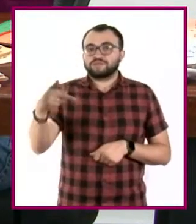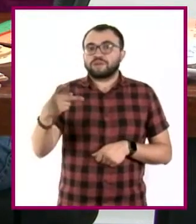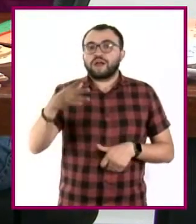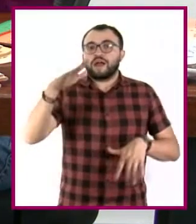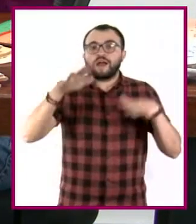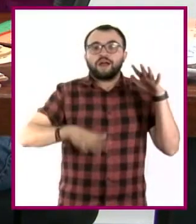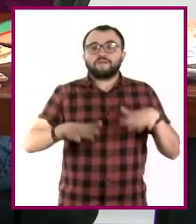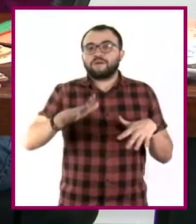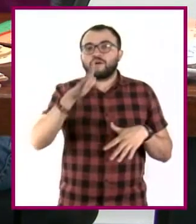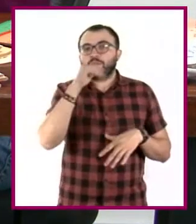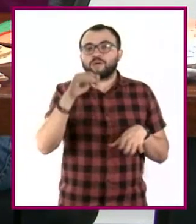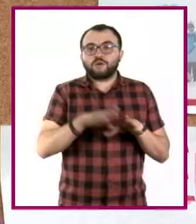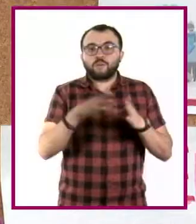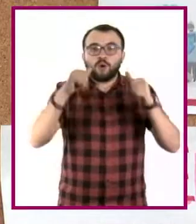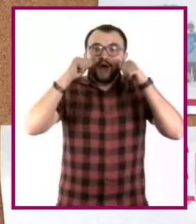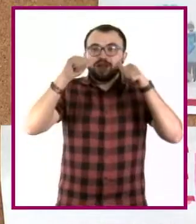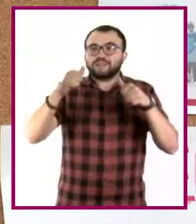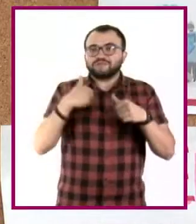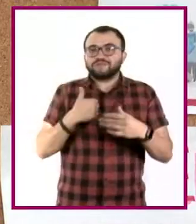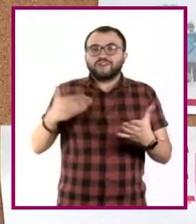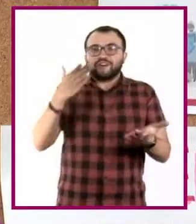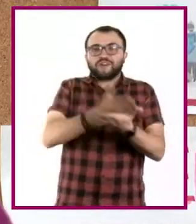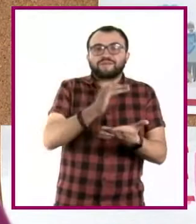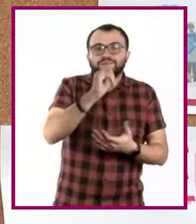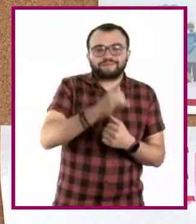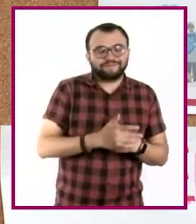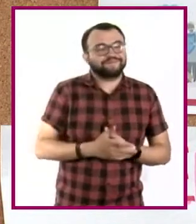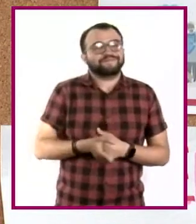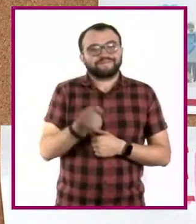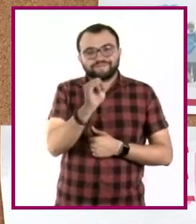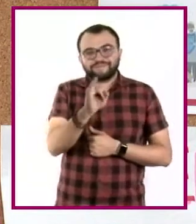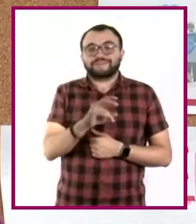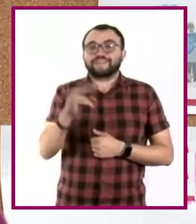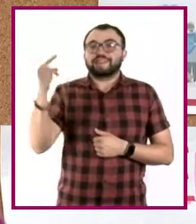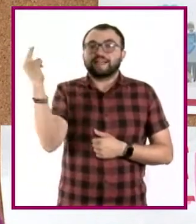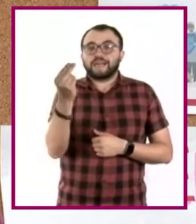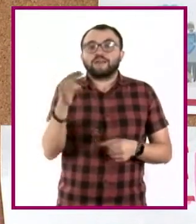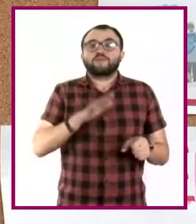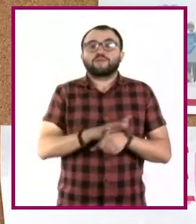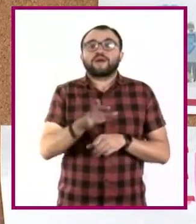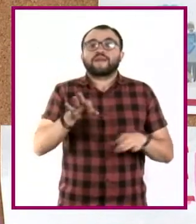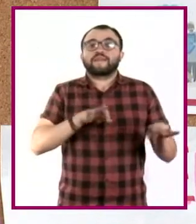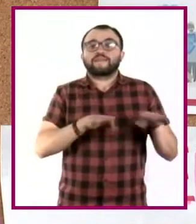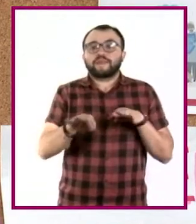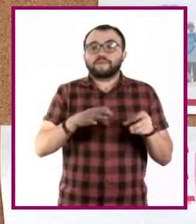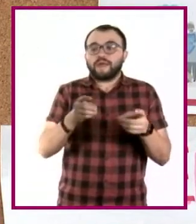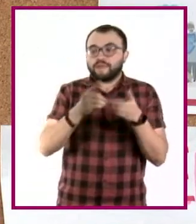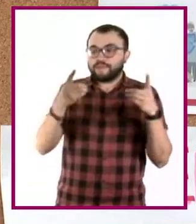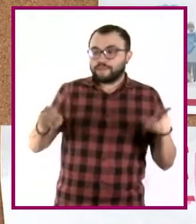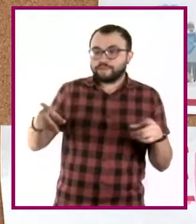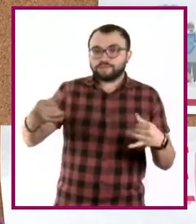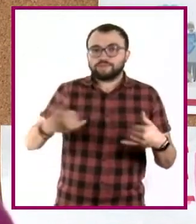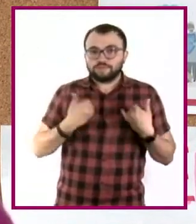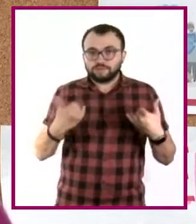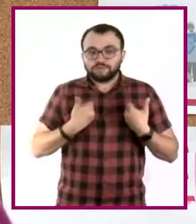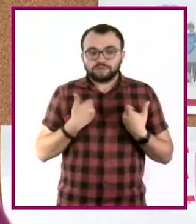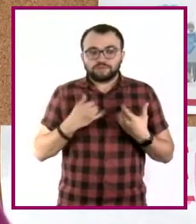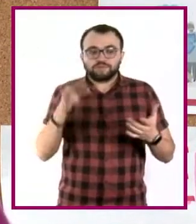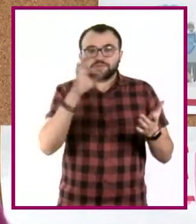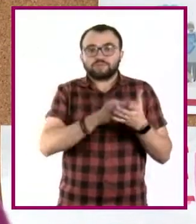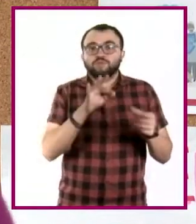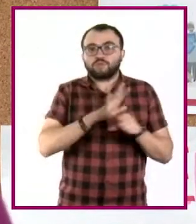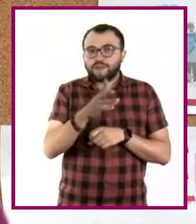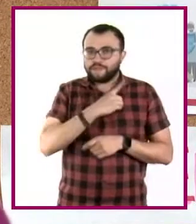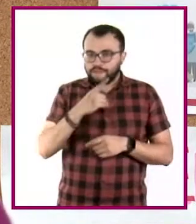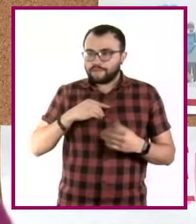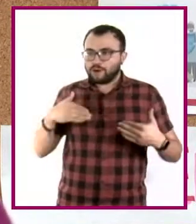no consigue captar su atención. Así es, Alfredo. Es necesario trabajar en el desarrollo de la juventud. La clave es confiar